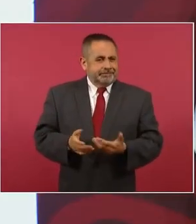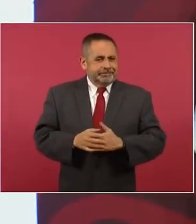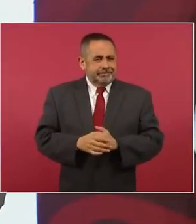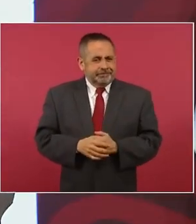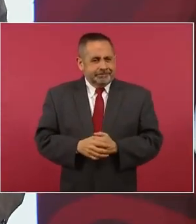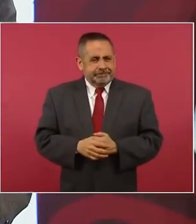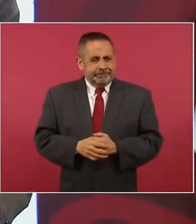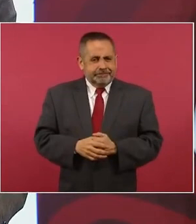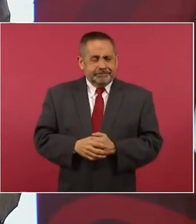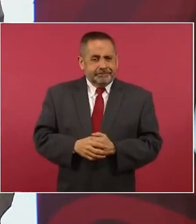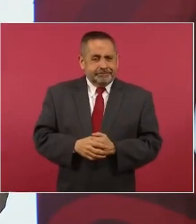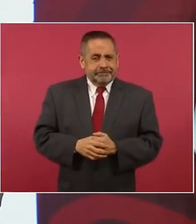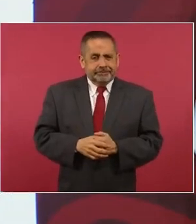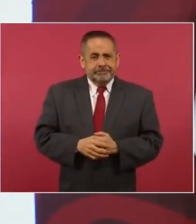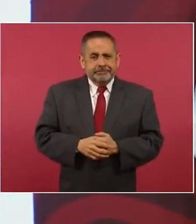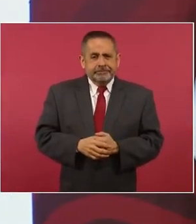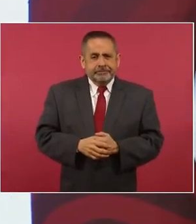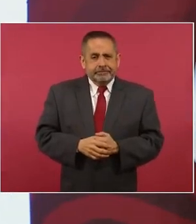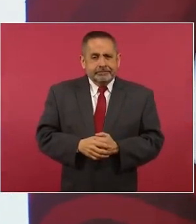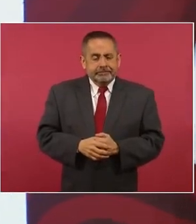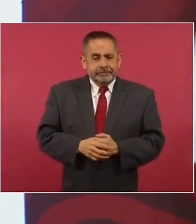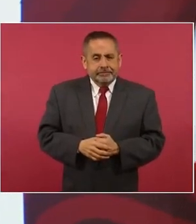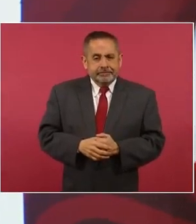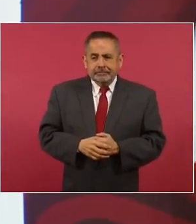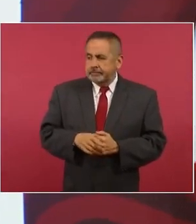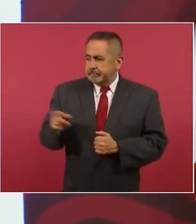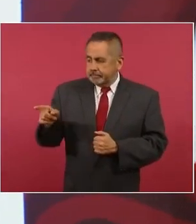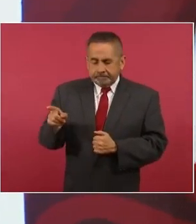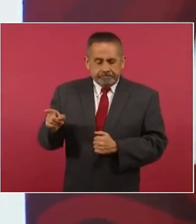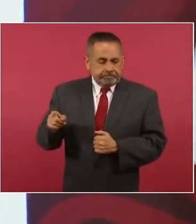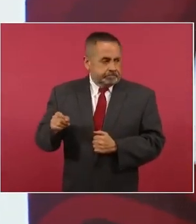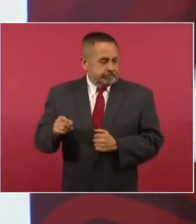Sí, va al tribunal.